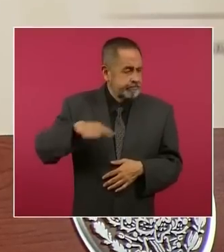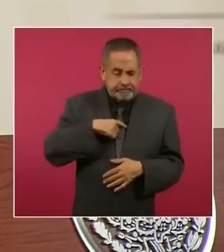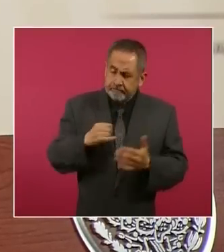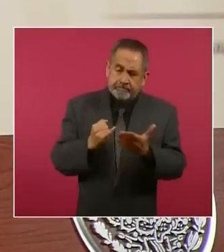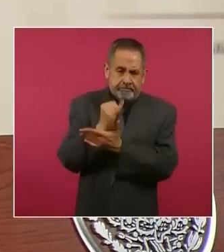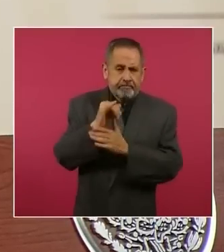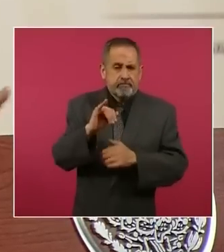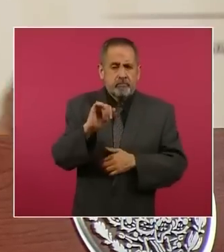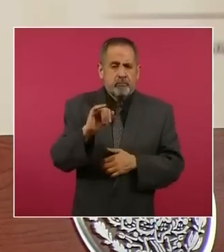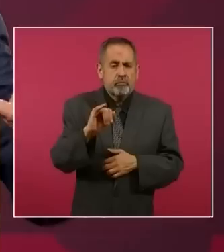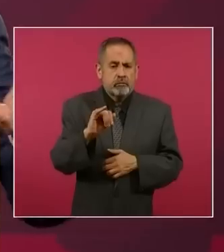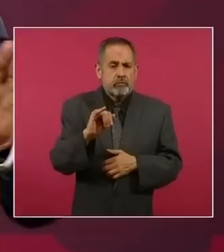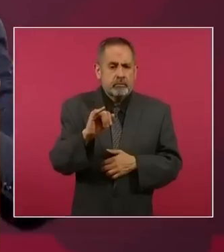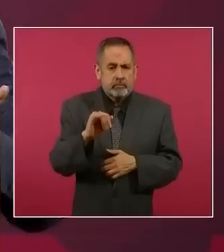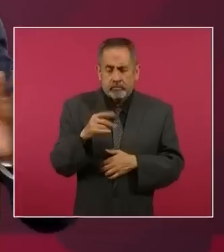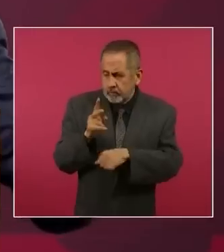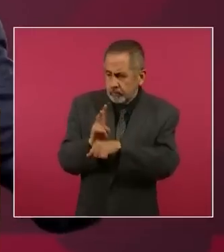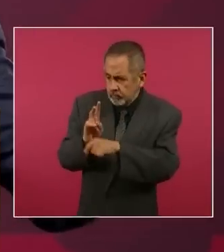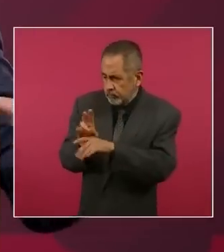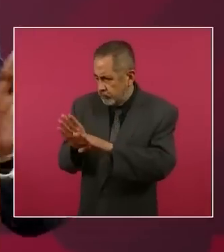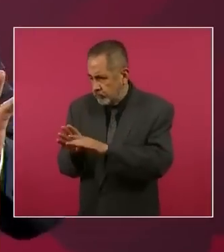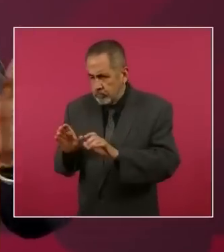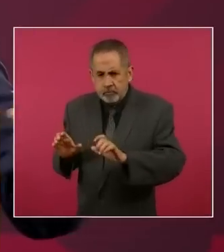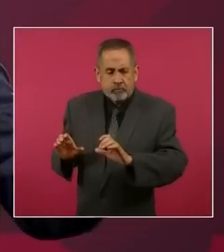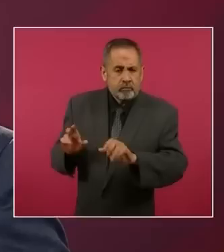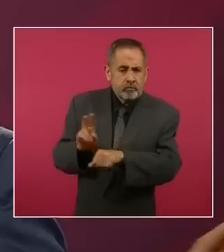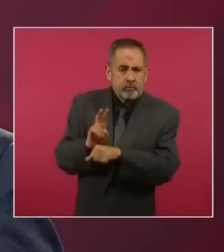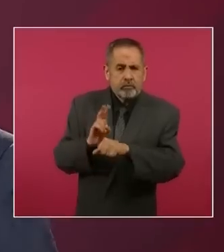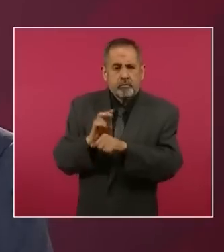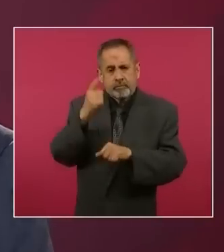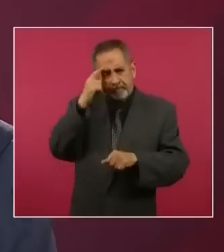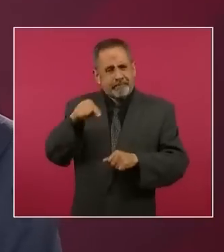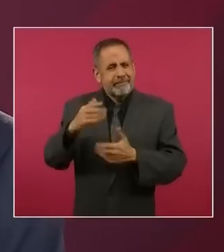de que se esté pendiente para evitar